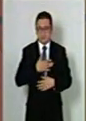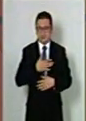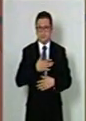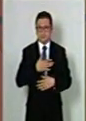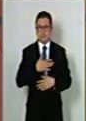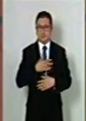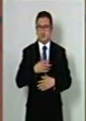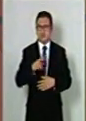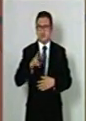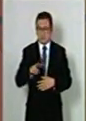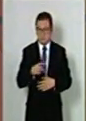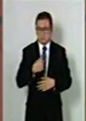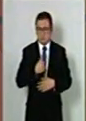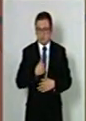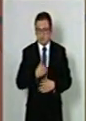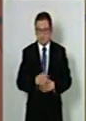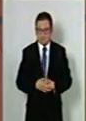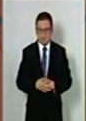Concedo